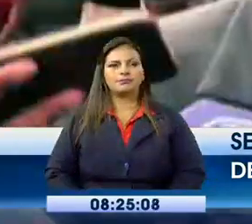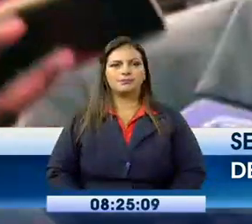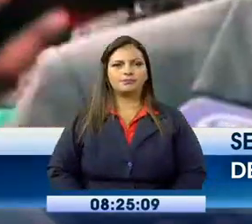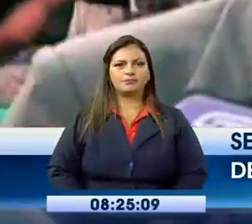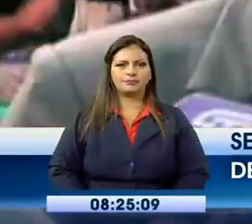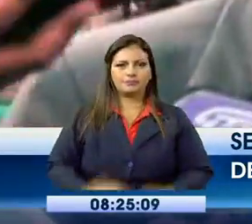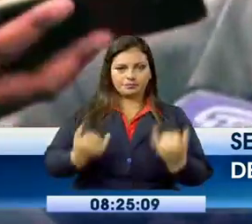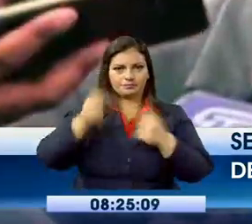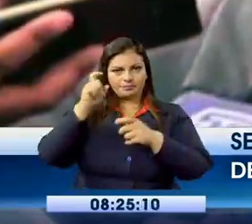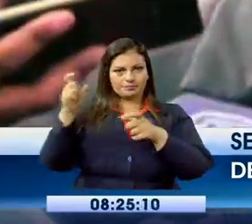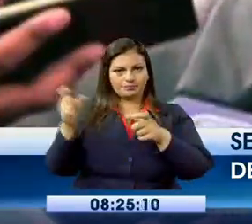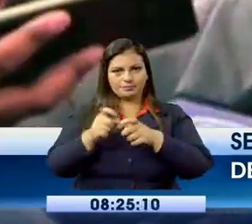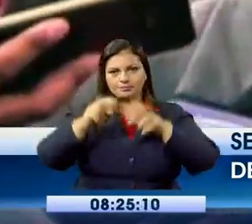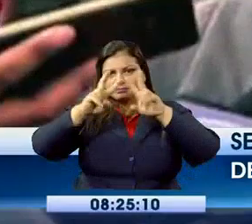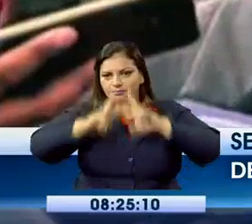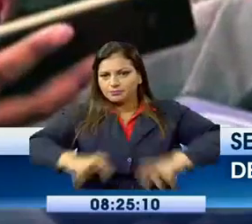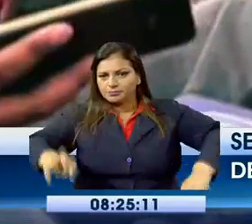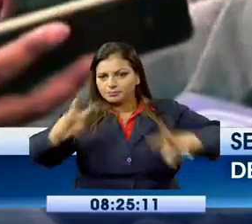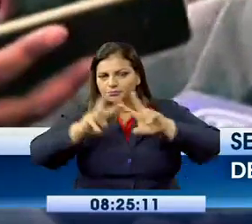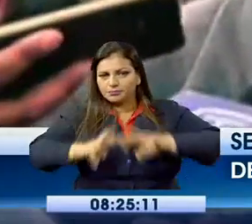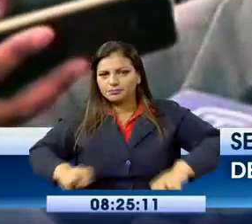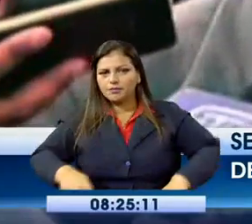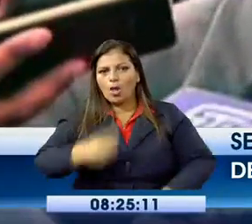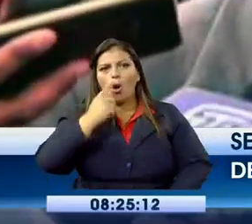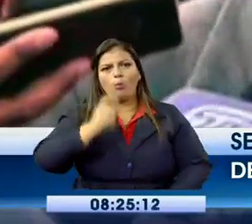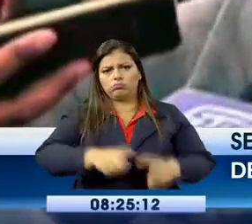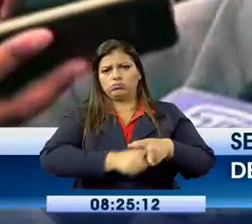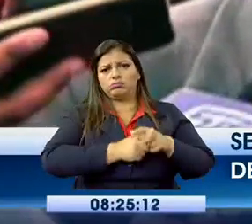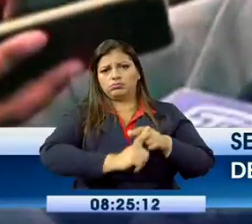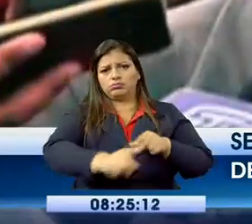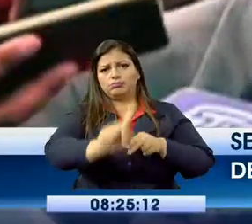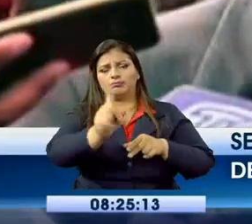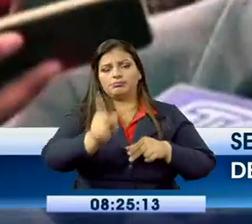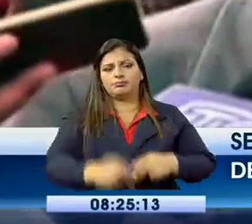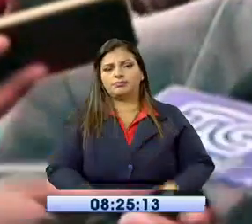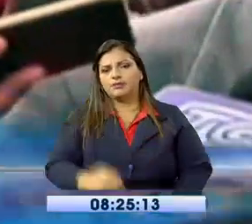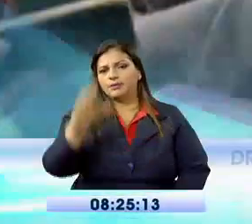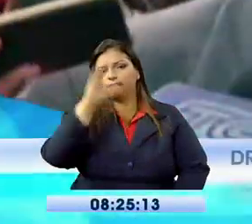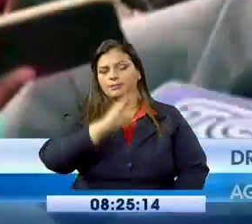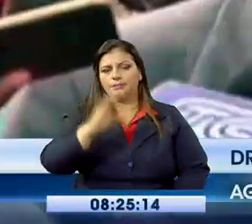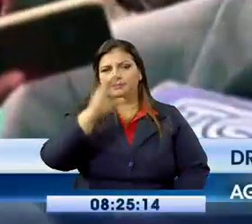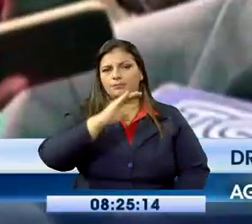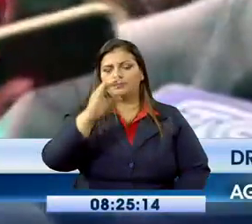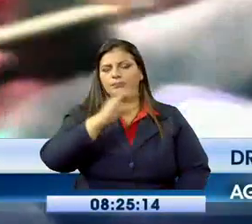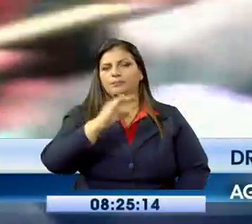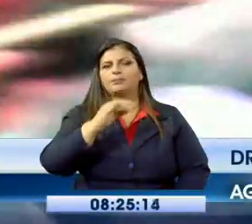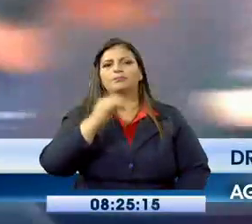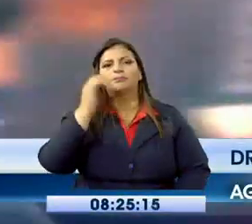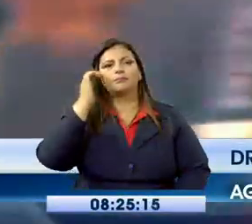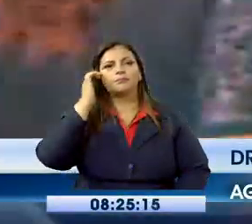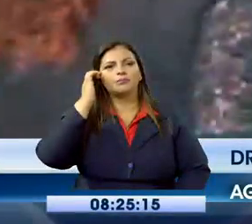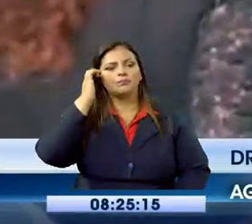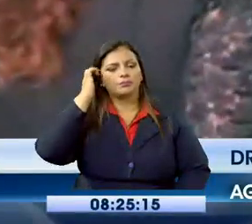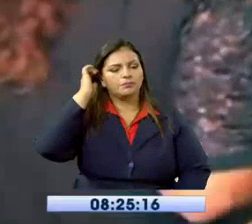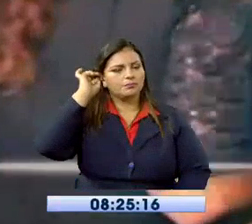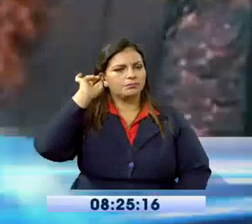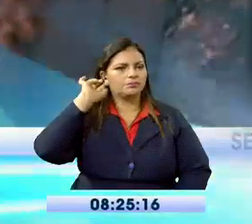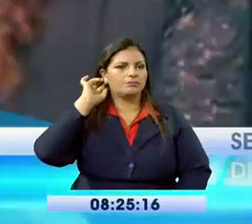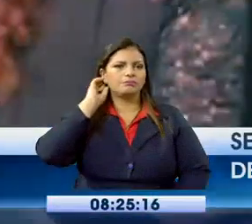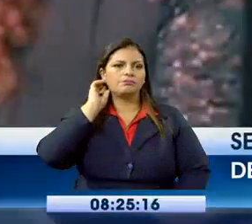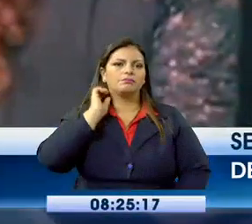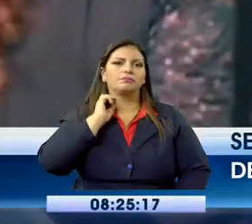realizando las investigaciones pertinentes en cuanto al caso y obviamente está prófugo y procedemos a la localización del mismo. Avanzan